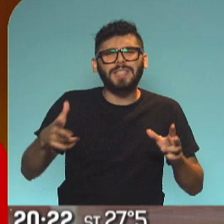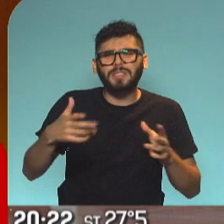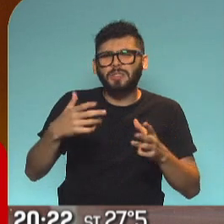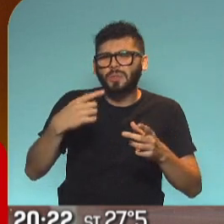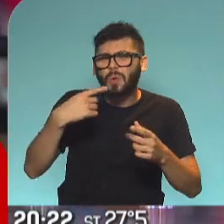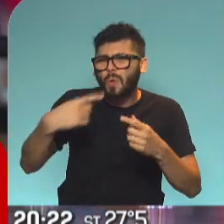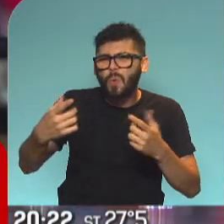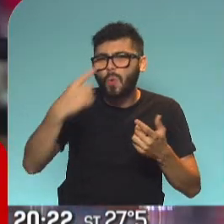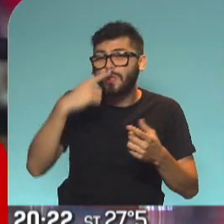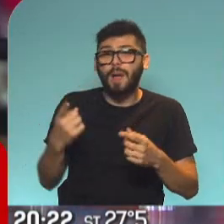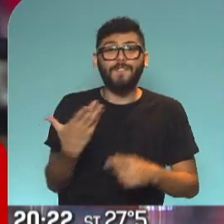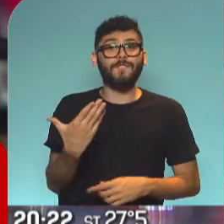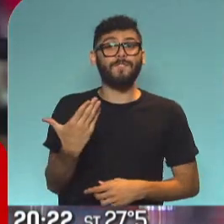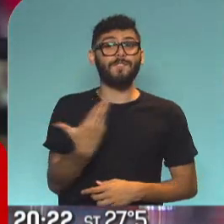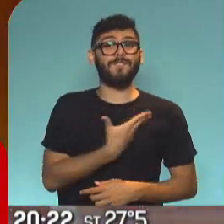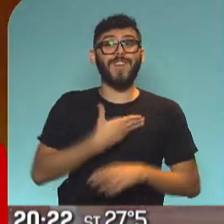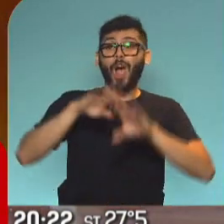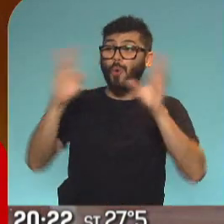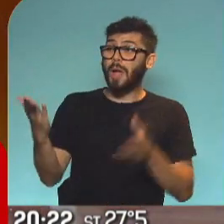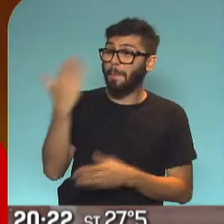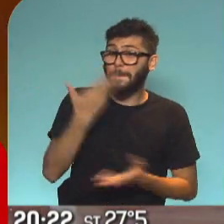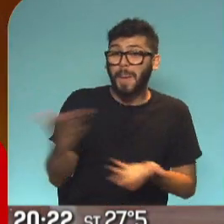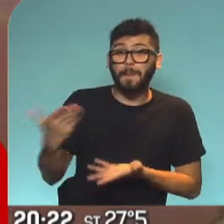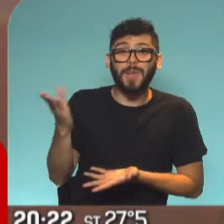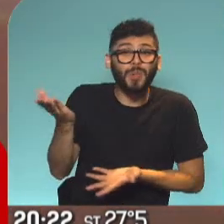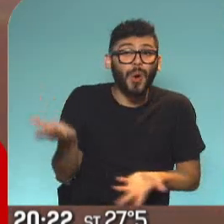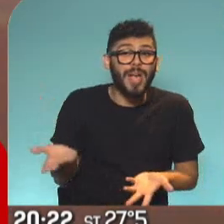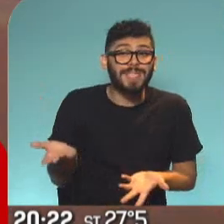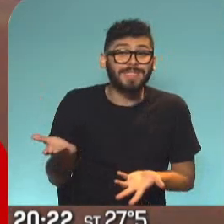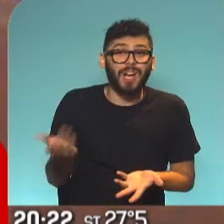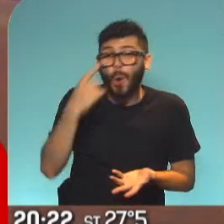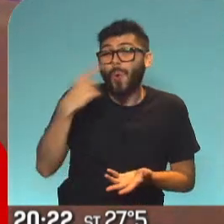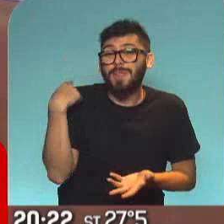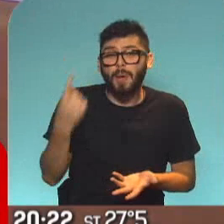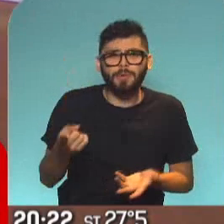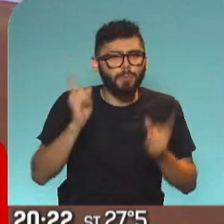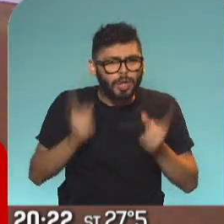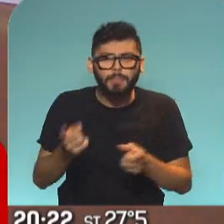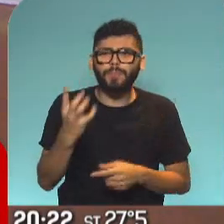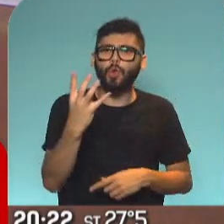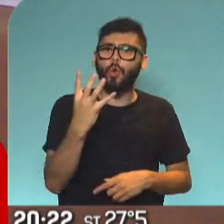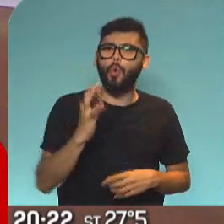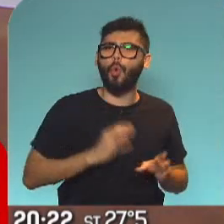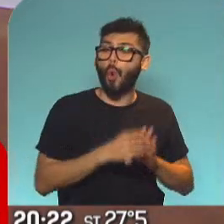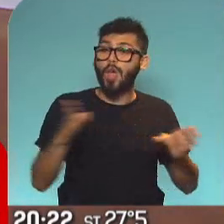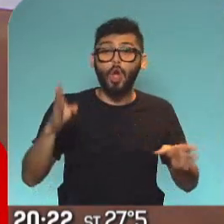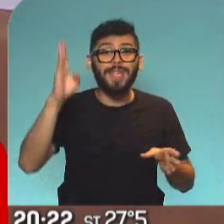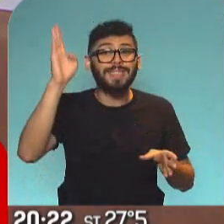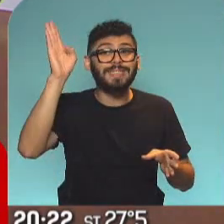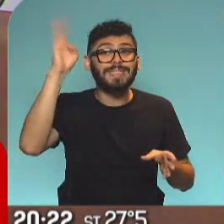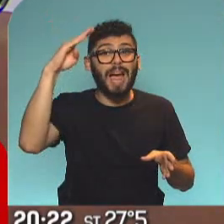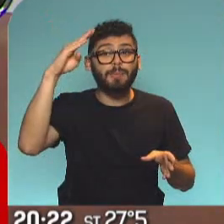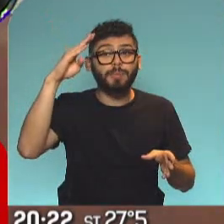que me invitó ella en la facultad. O lo invitas más seguido. No, pero o porque sacamos más también seguido el los tema de 4 Francisco. años de Trump ha sido 4 años